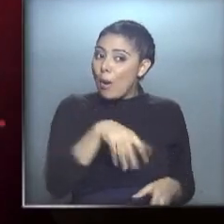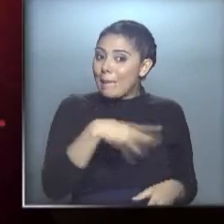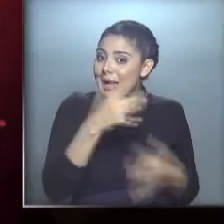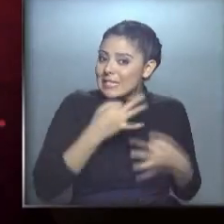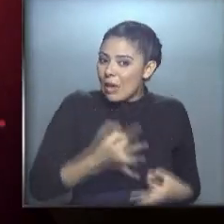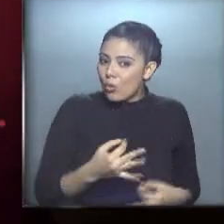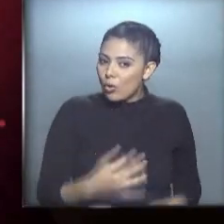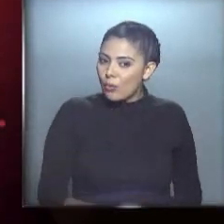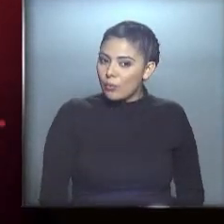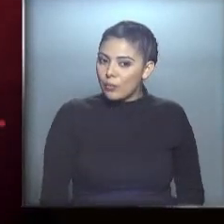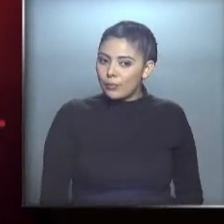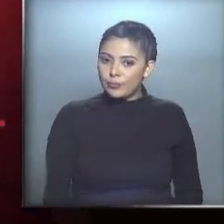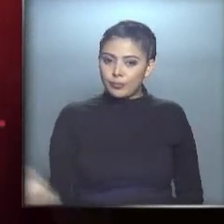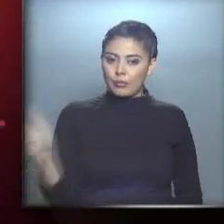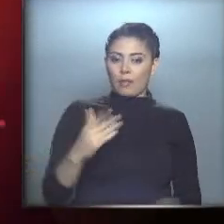seguro.